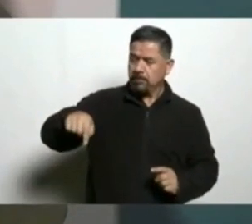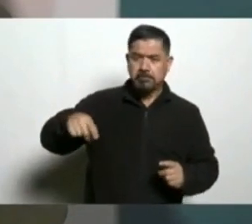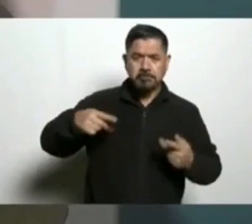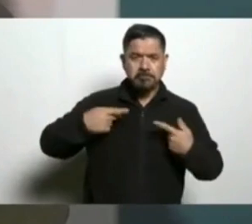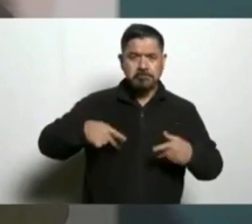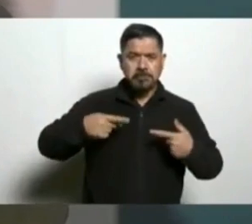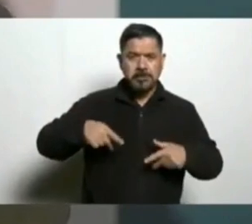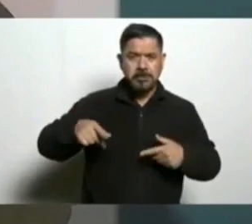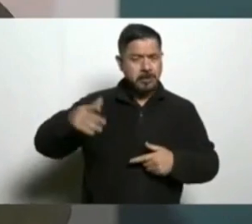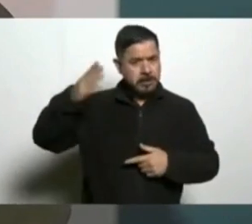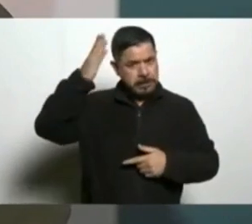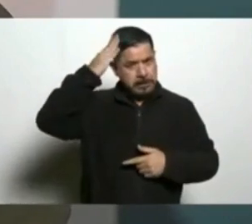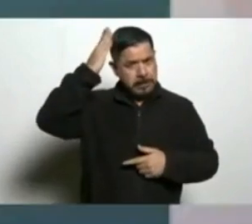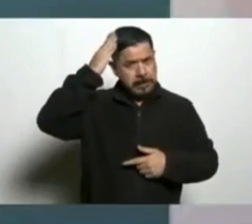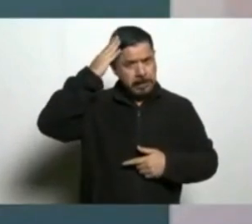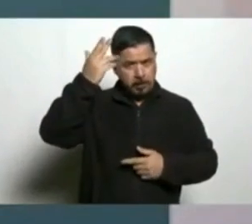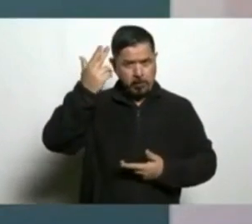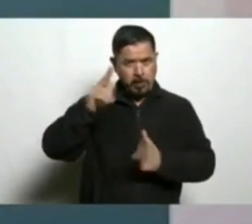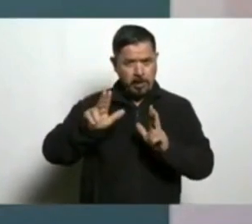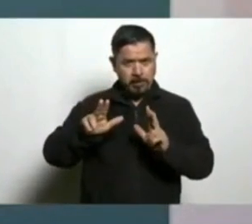llamados cabecillas.